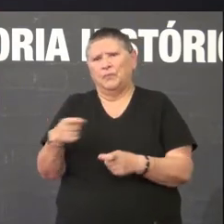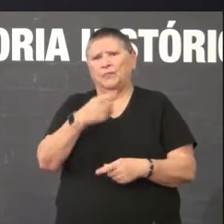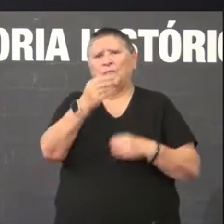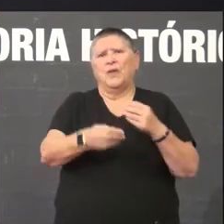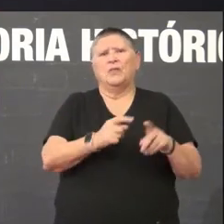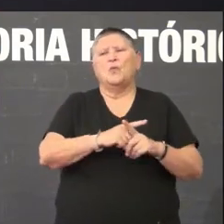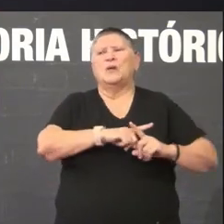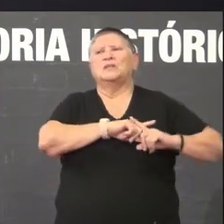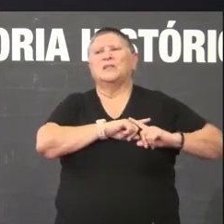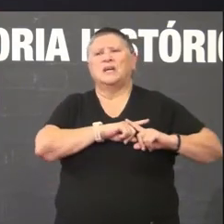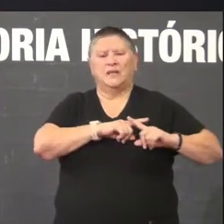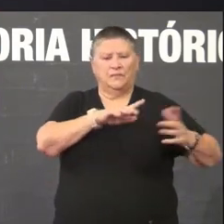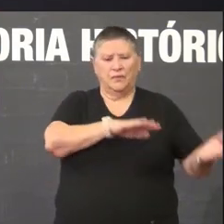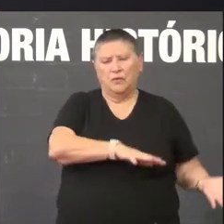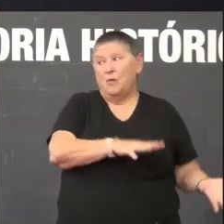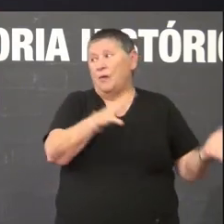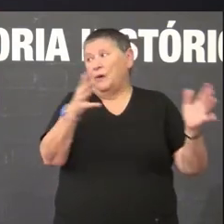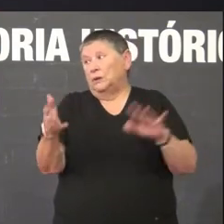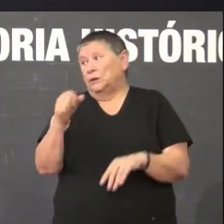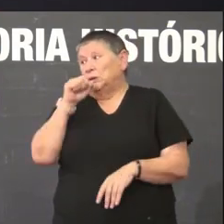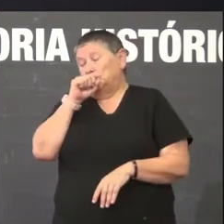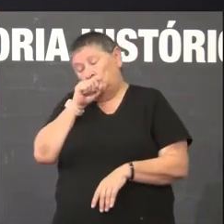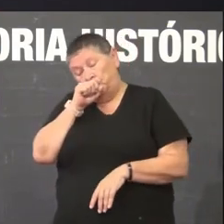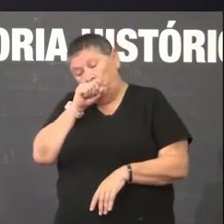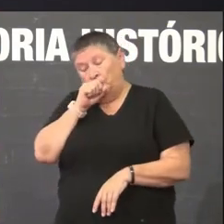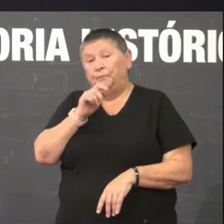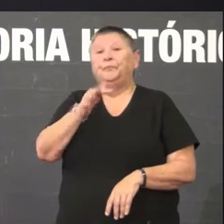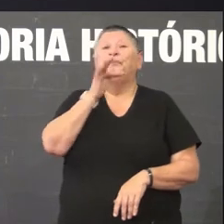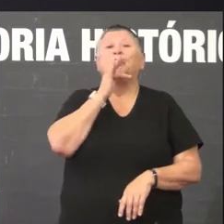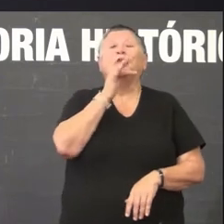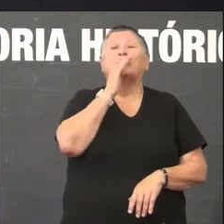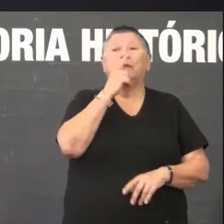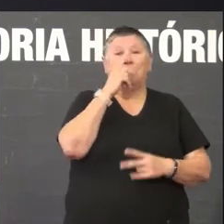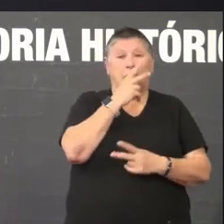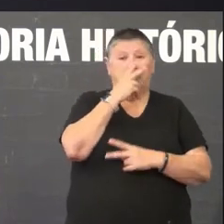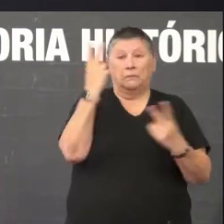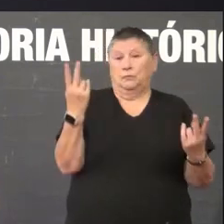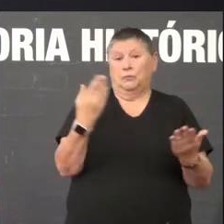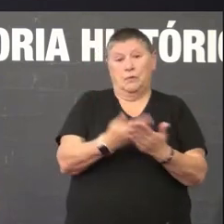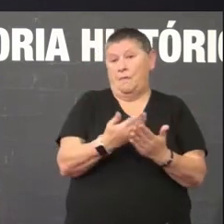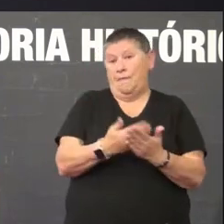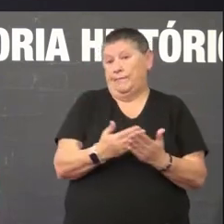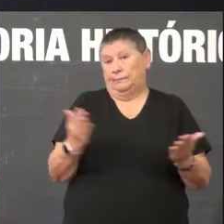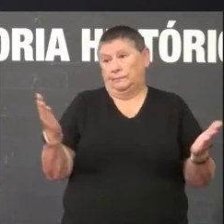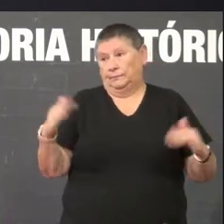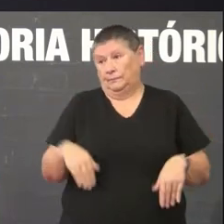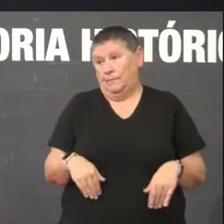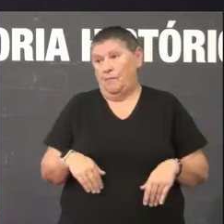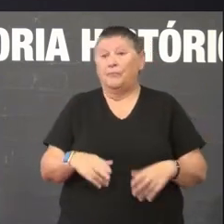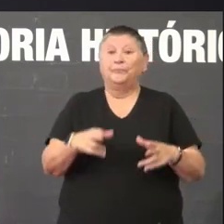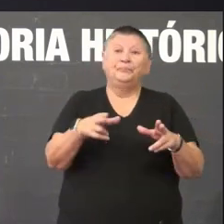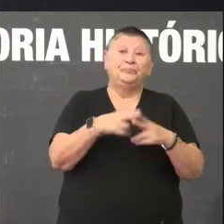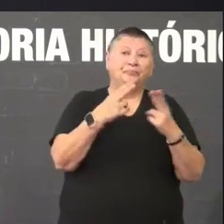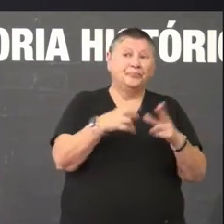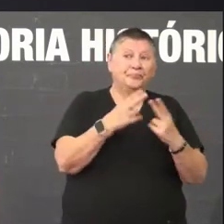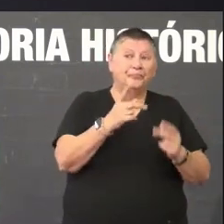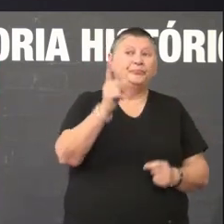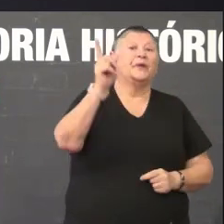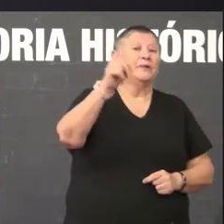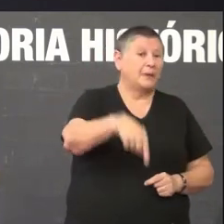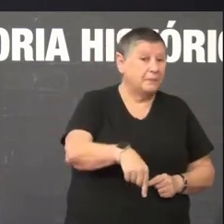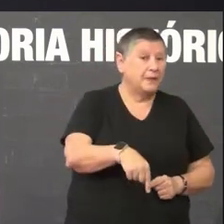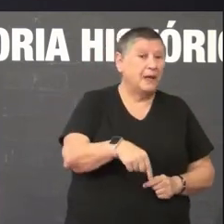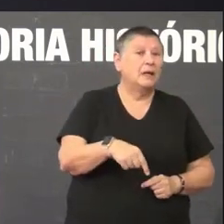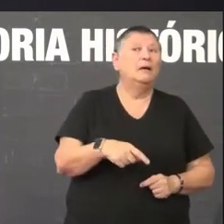sacrificios de la transición, todavía hoy, a mi modo de ver, no demasiado reconocida. Y los socialistas igual. Claro que nos